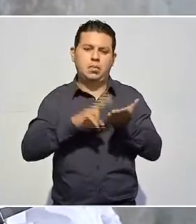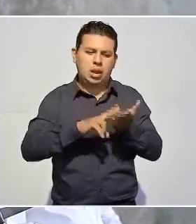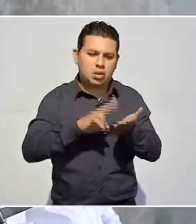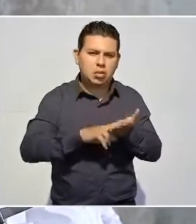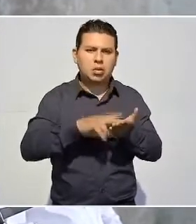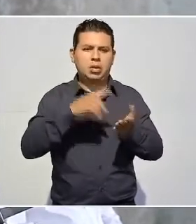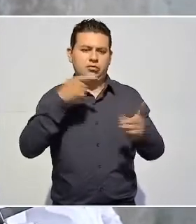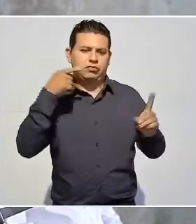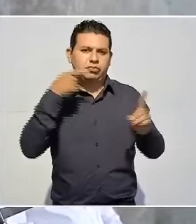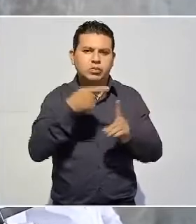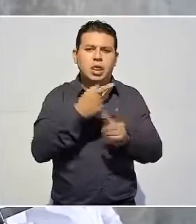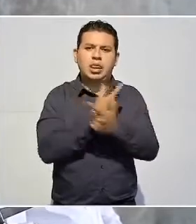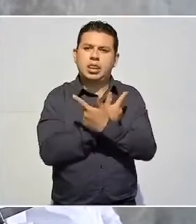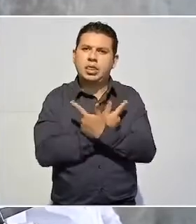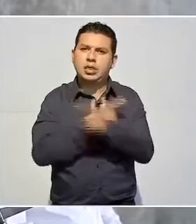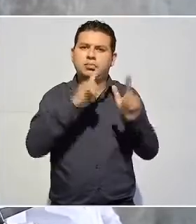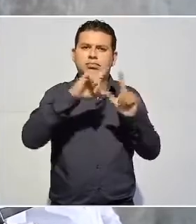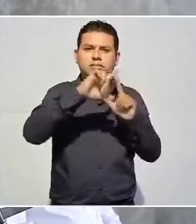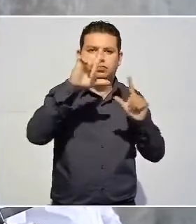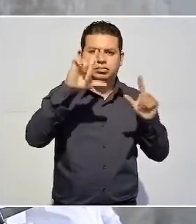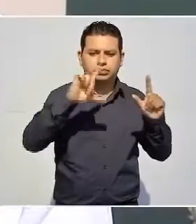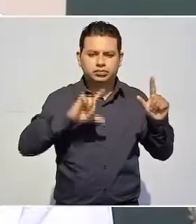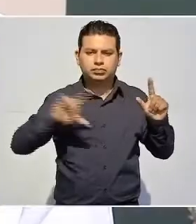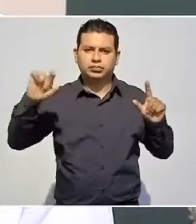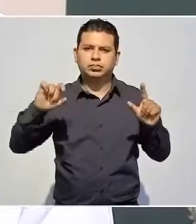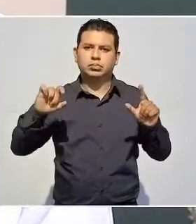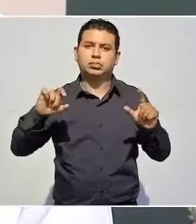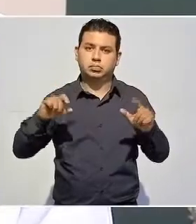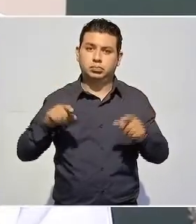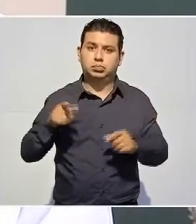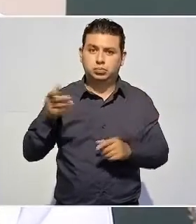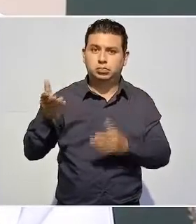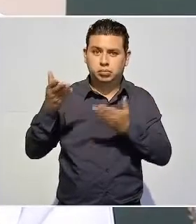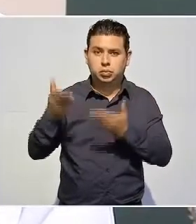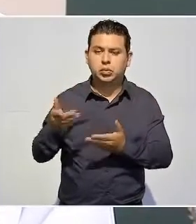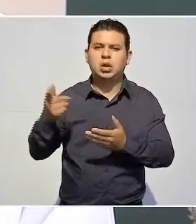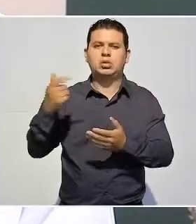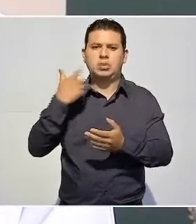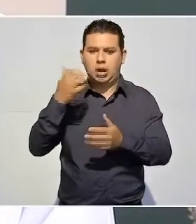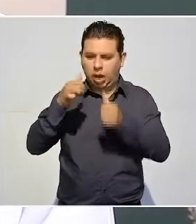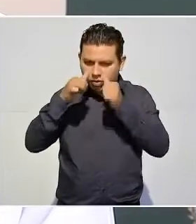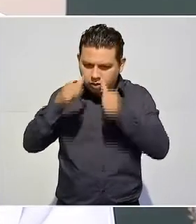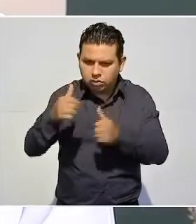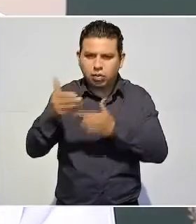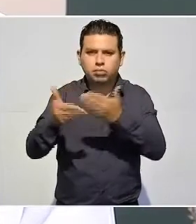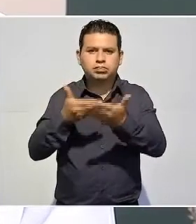libertad y la vocación de servicio.